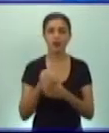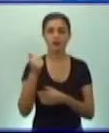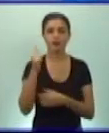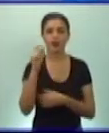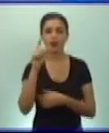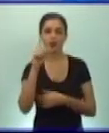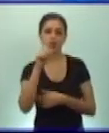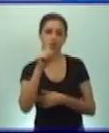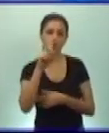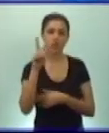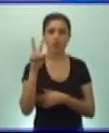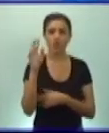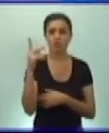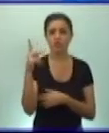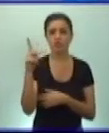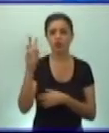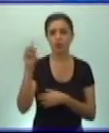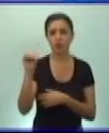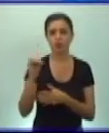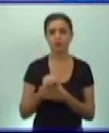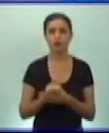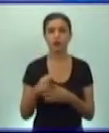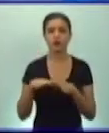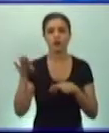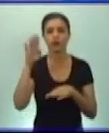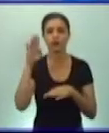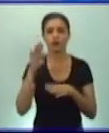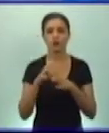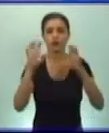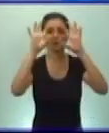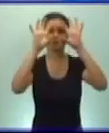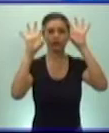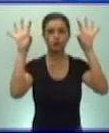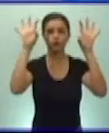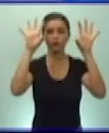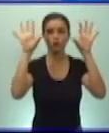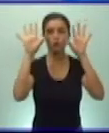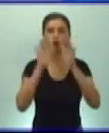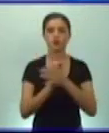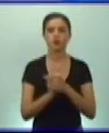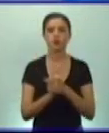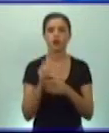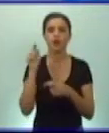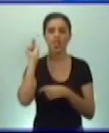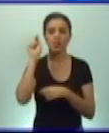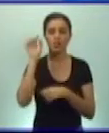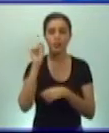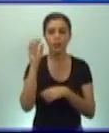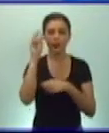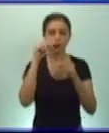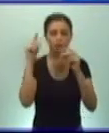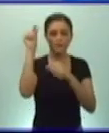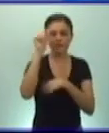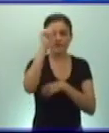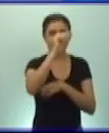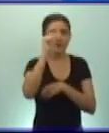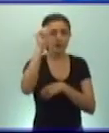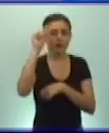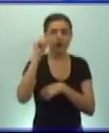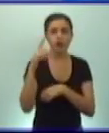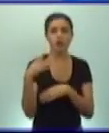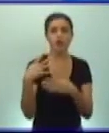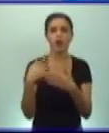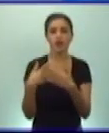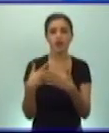llaman cirroestratos, que están formadas por pequeñísimos cristales de hielo, porque a esa altura la temperatura es de